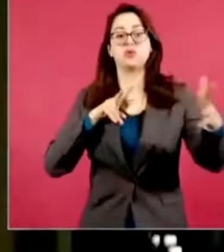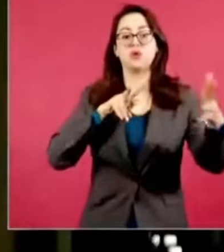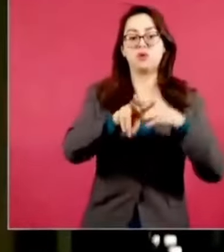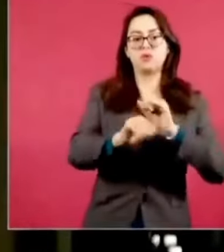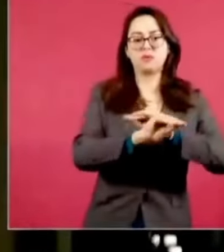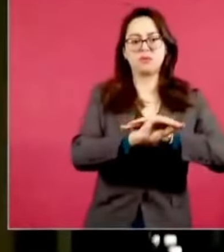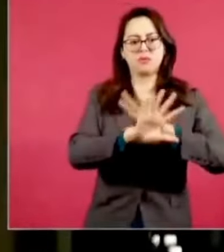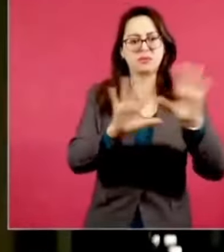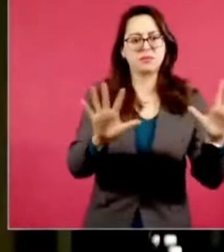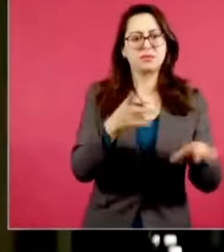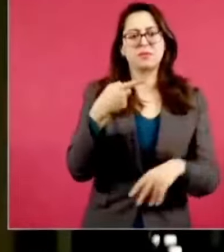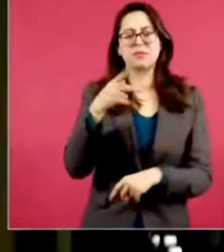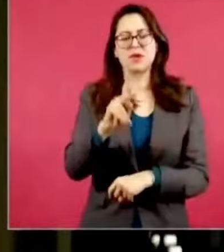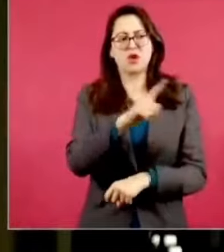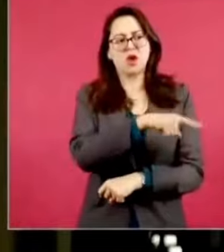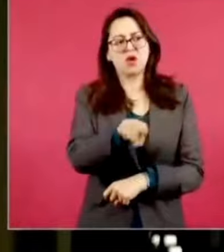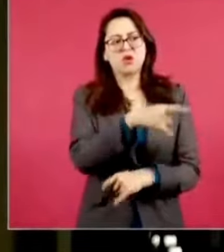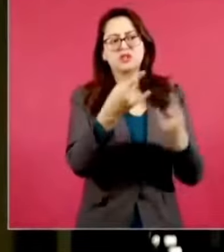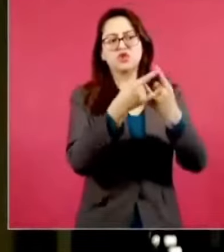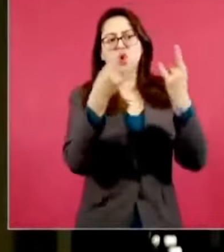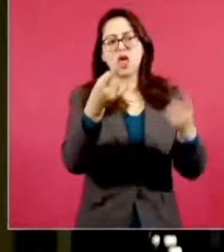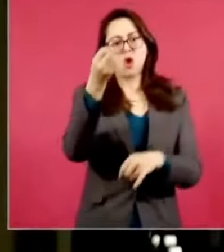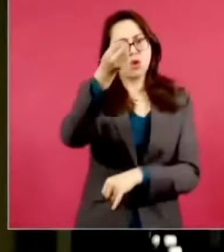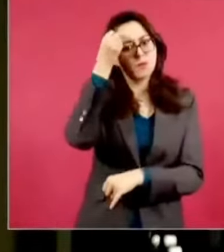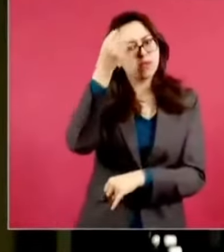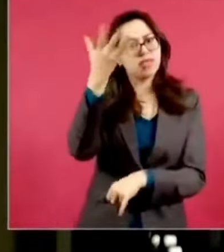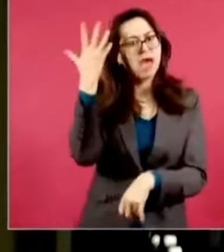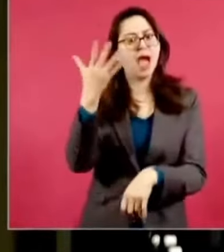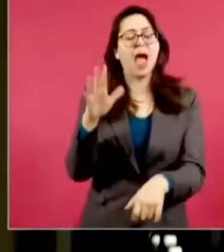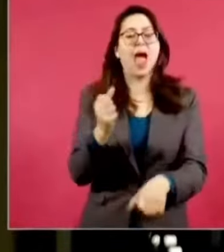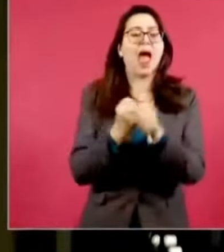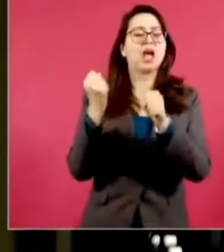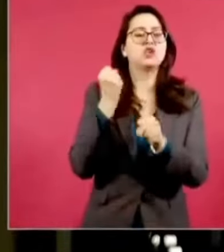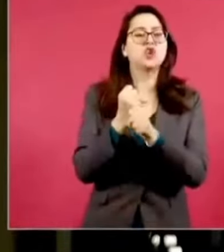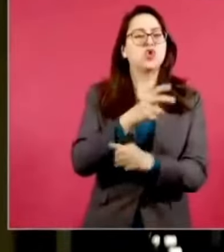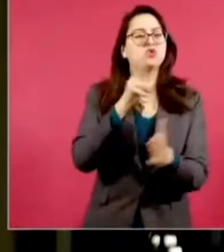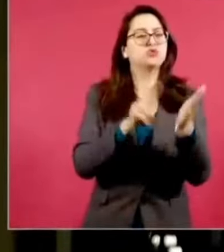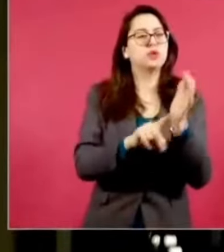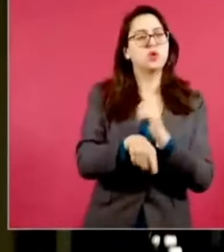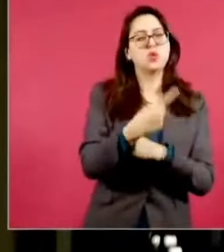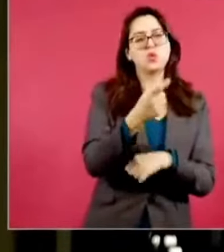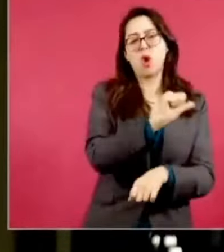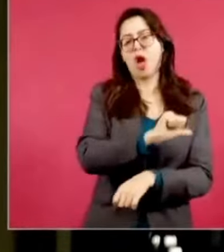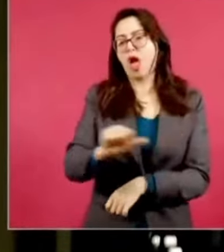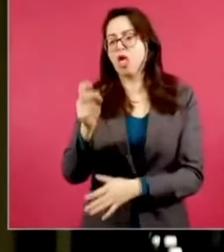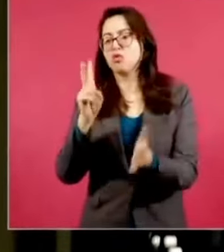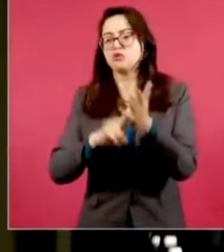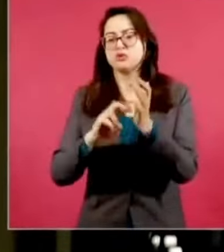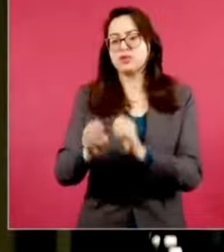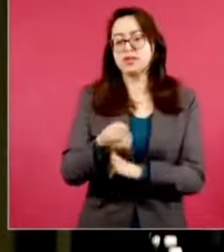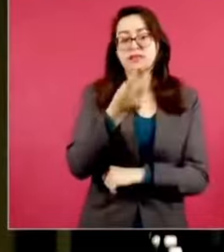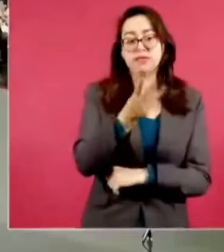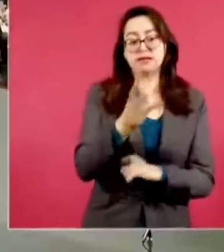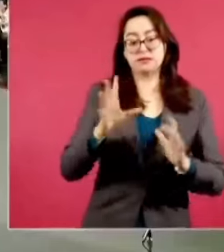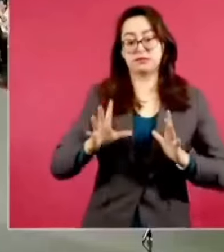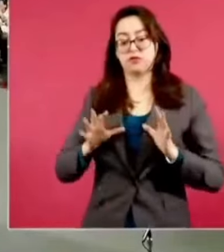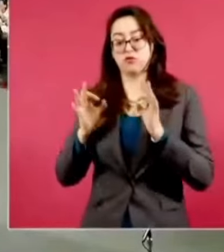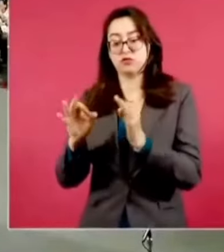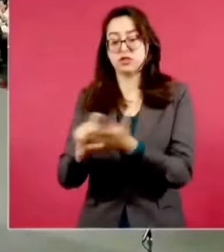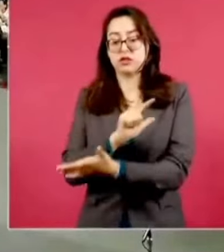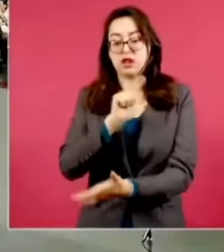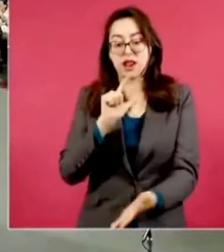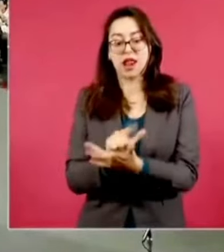a pesar de ellos. En esa época, 2001 a 2003, cuando se da el periodo de la creación de las leyes, el debate